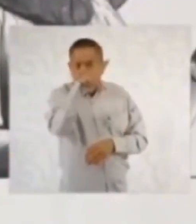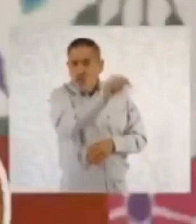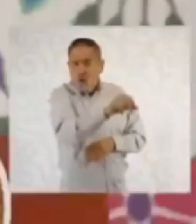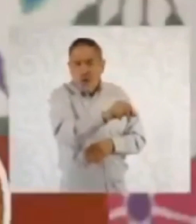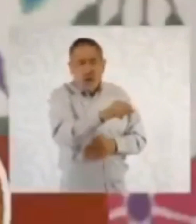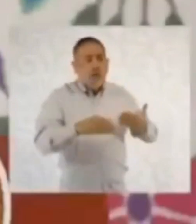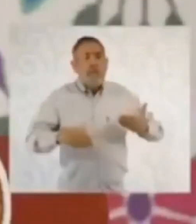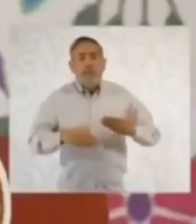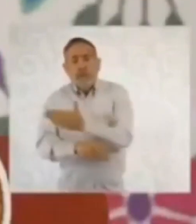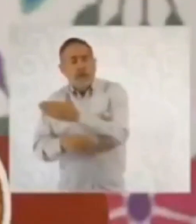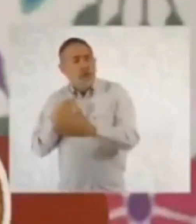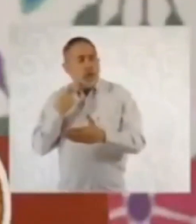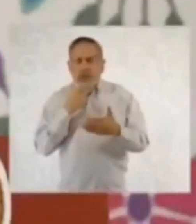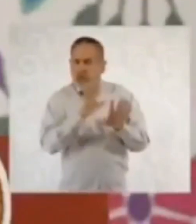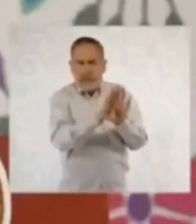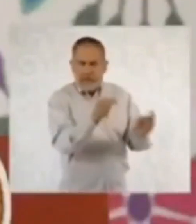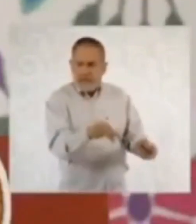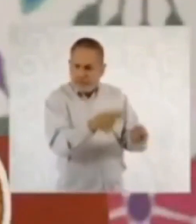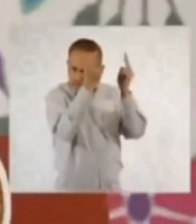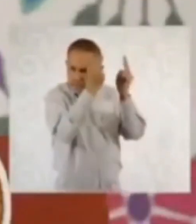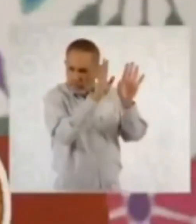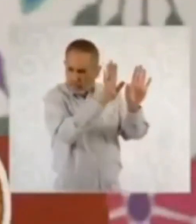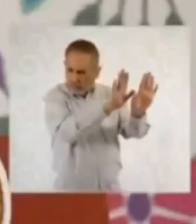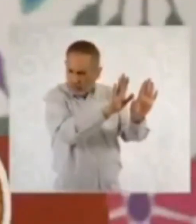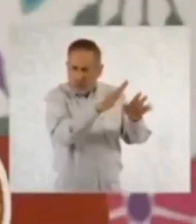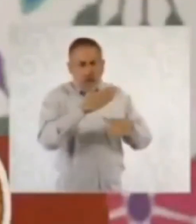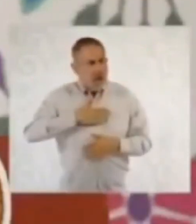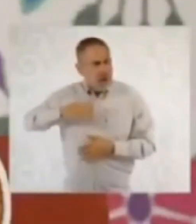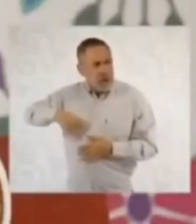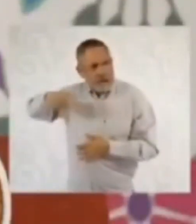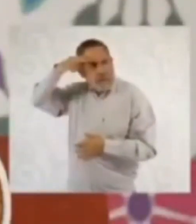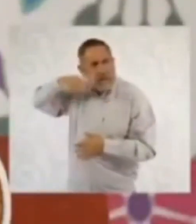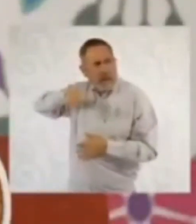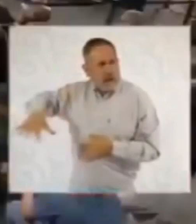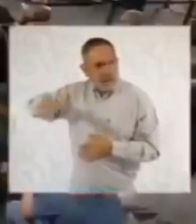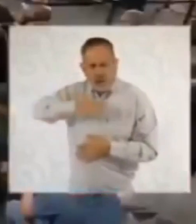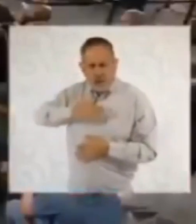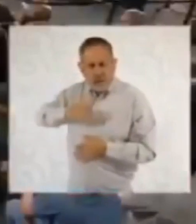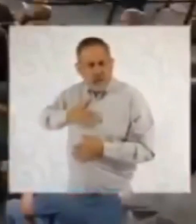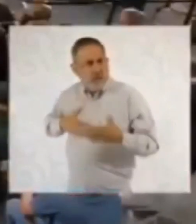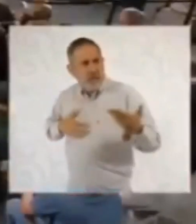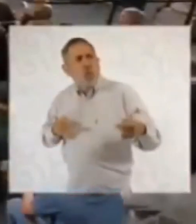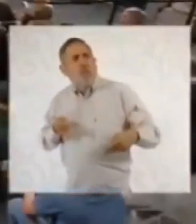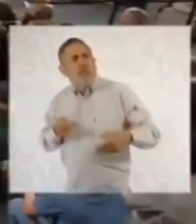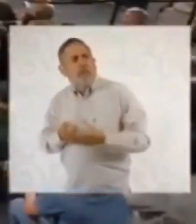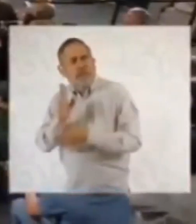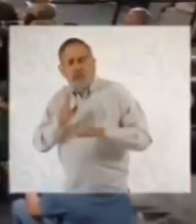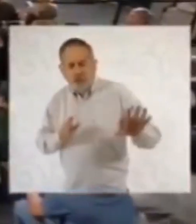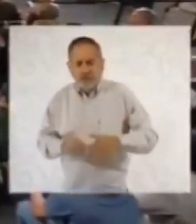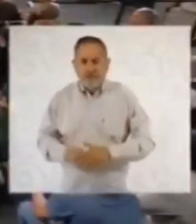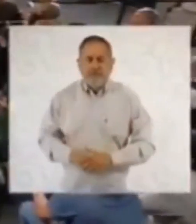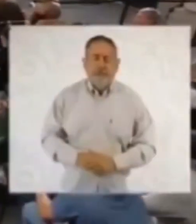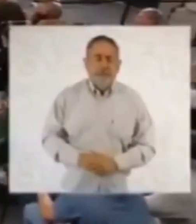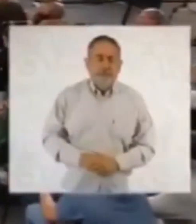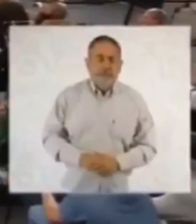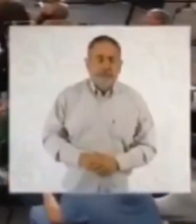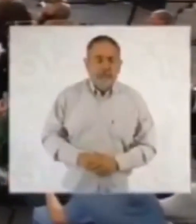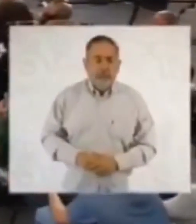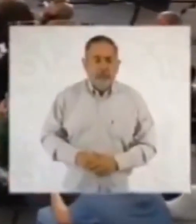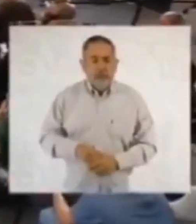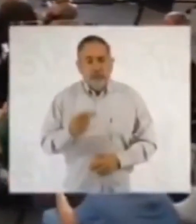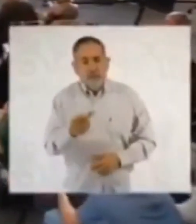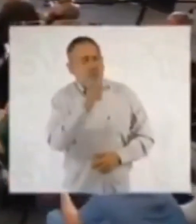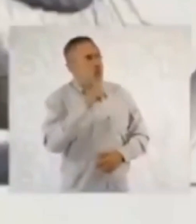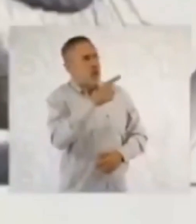asuntos políticos que solamente tienen que ver con las y los mexicanos. Pero entonces permaneceríamos como miembros